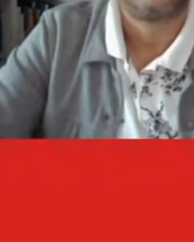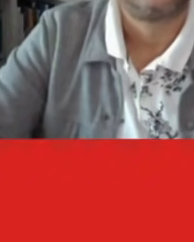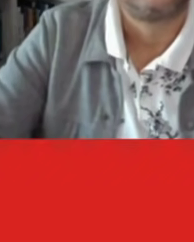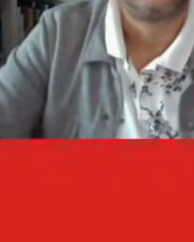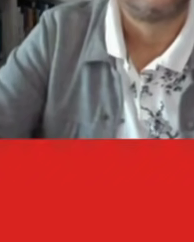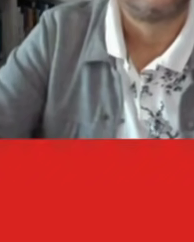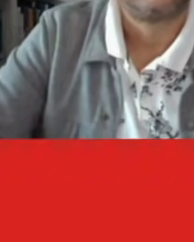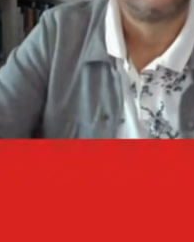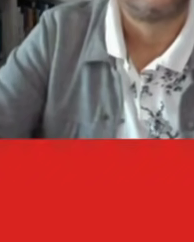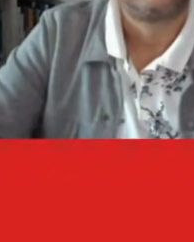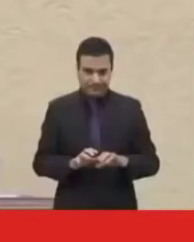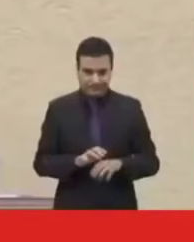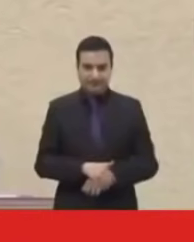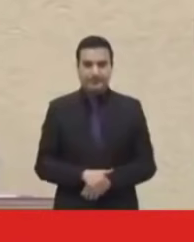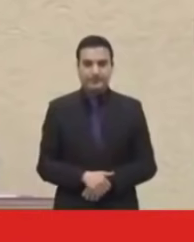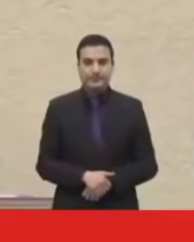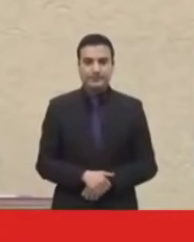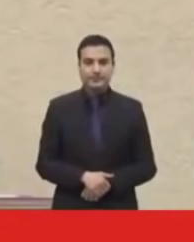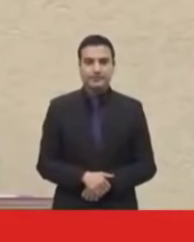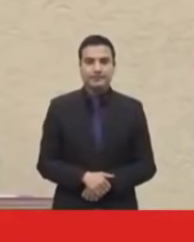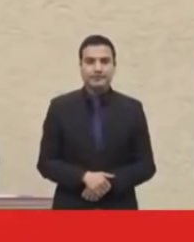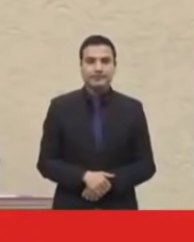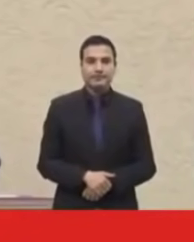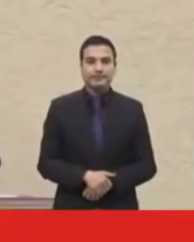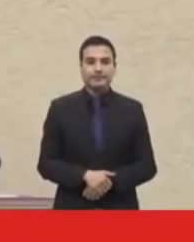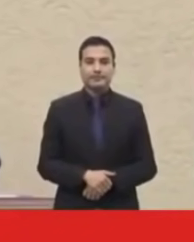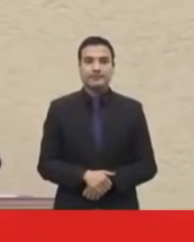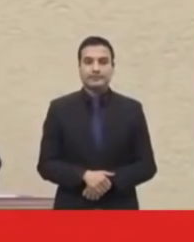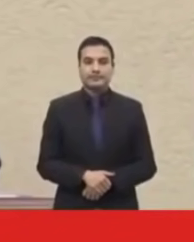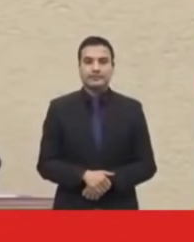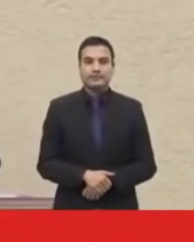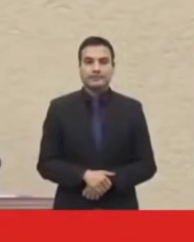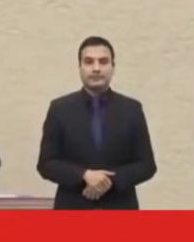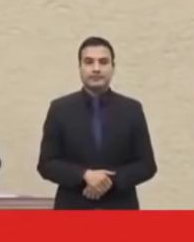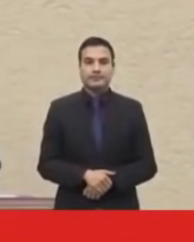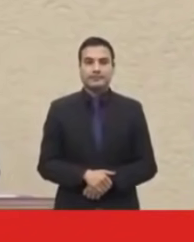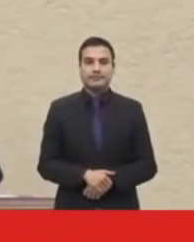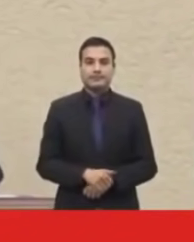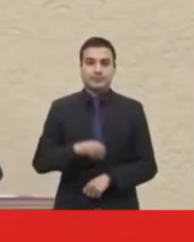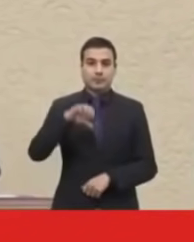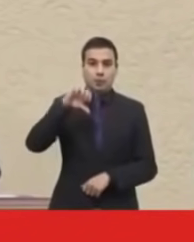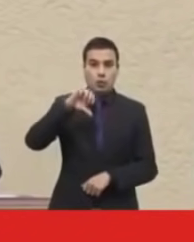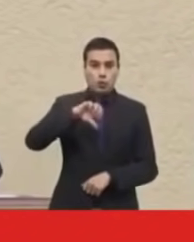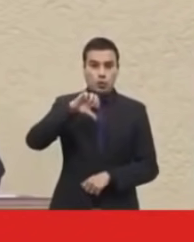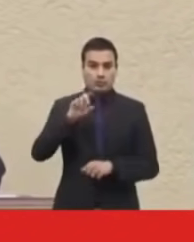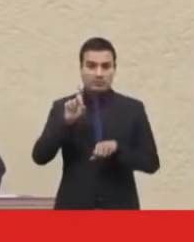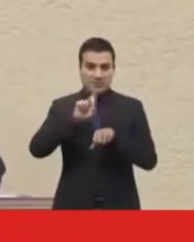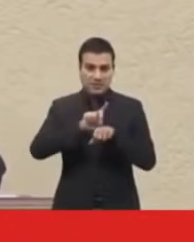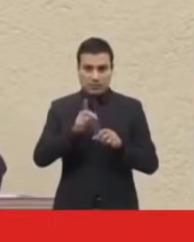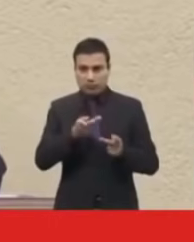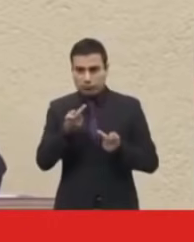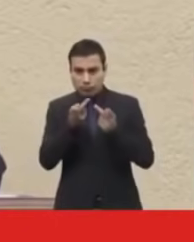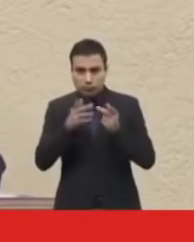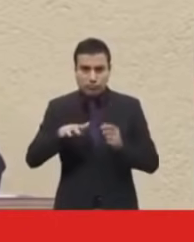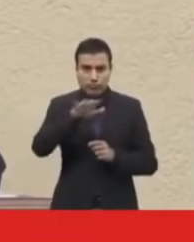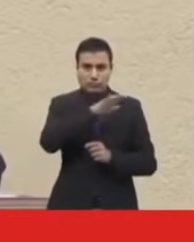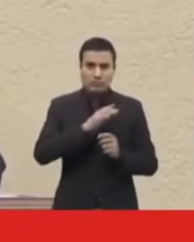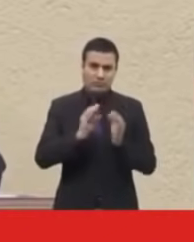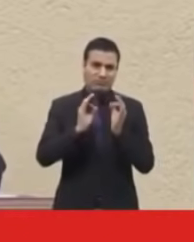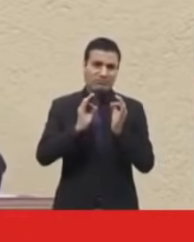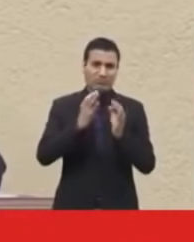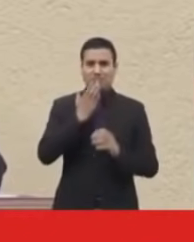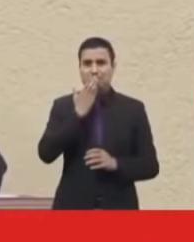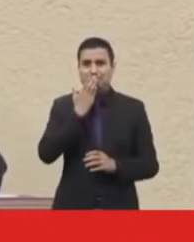favor la consulta popular del día de hoy es ya un éxito lo es